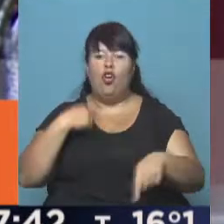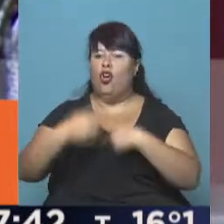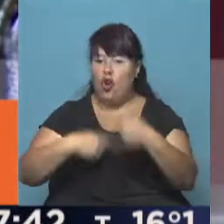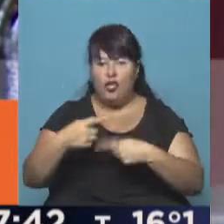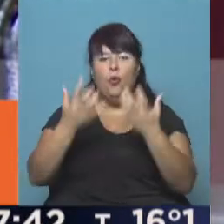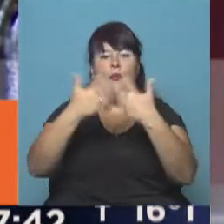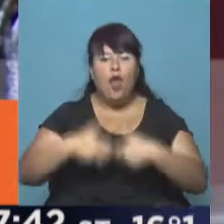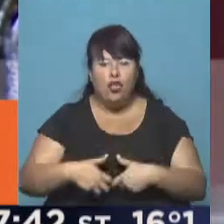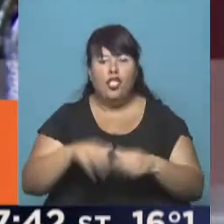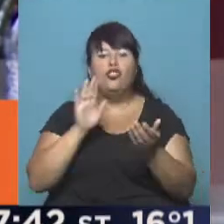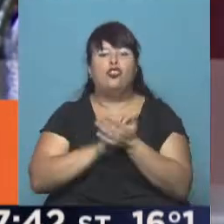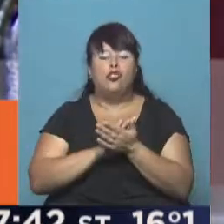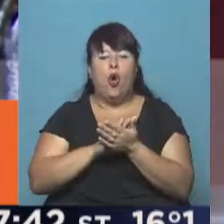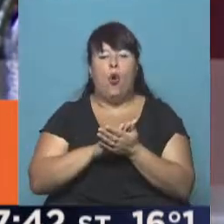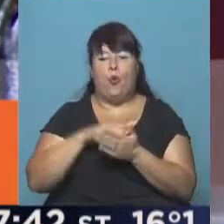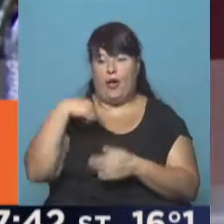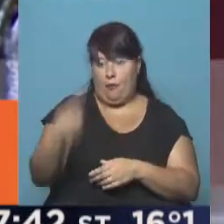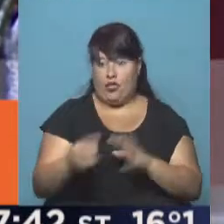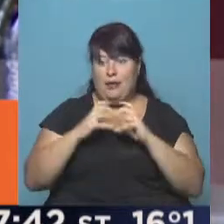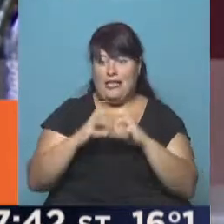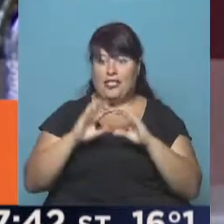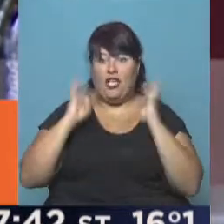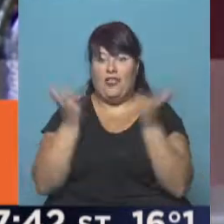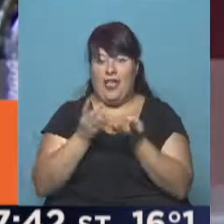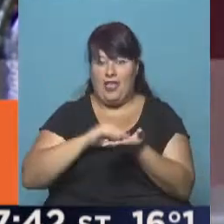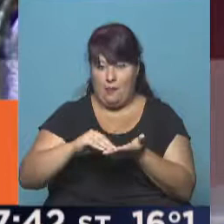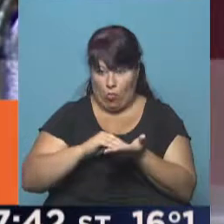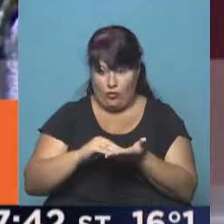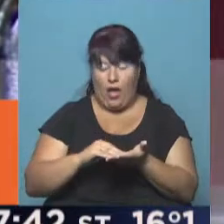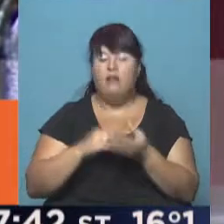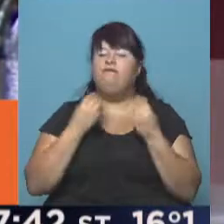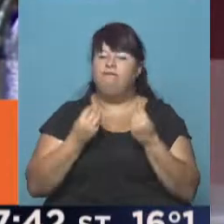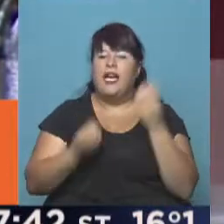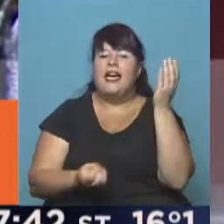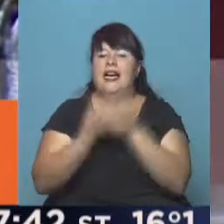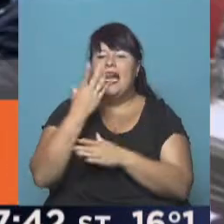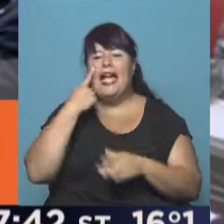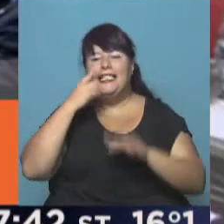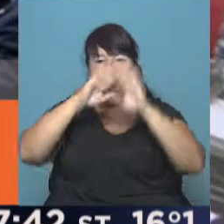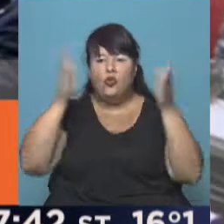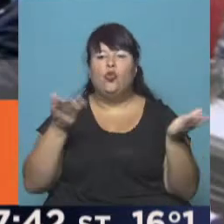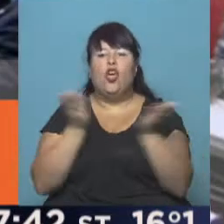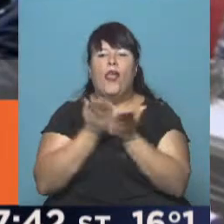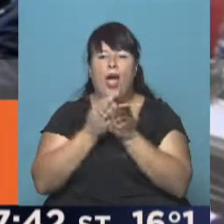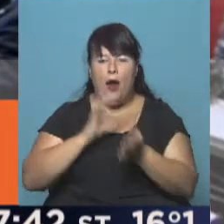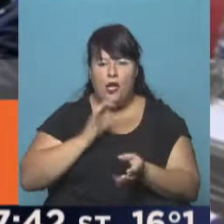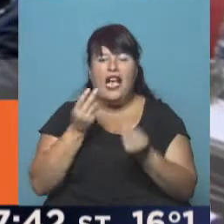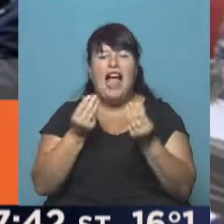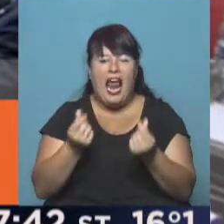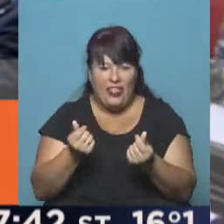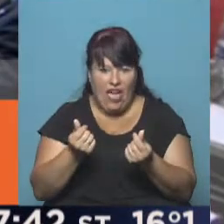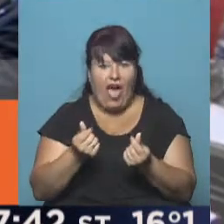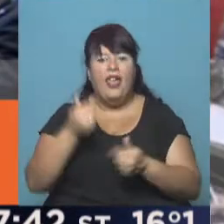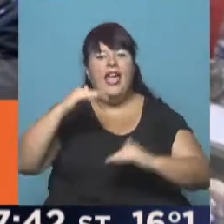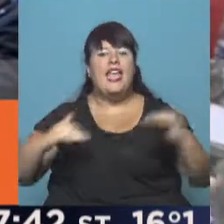con el proyecto en cuestión en la próxima sesión de la Cámara Baja. Se trata de la creación del Instituto de Evaluación de Calidad